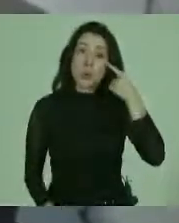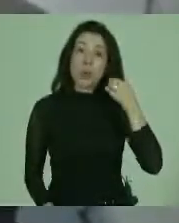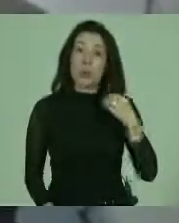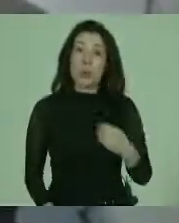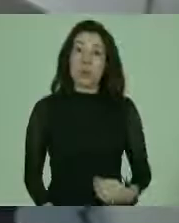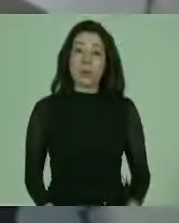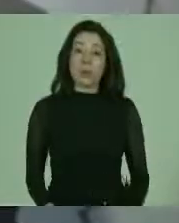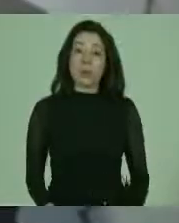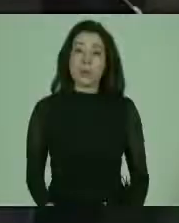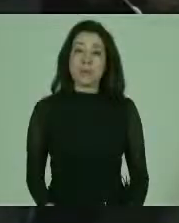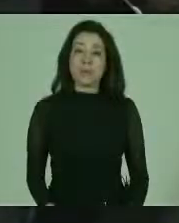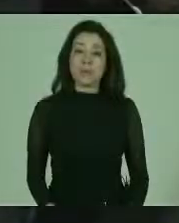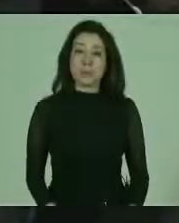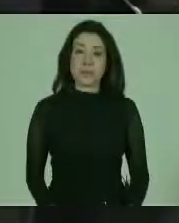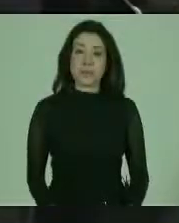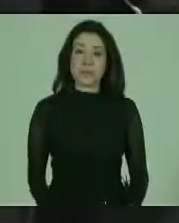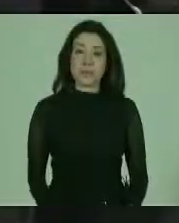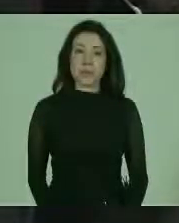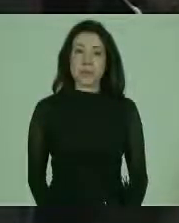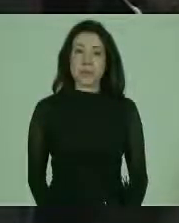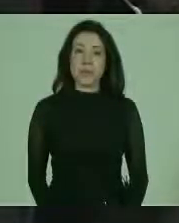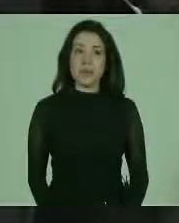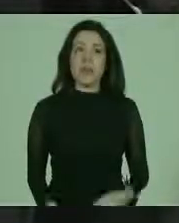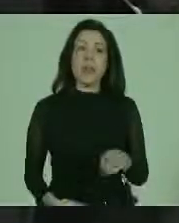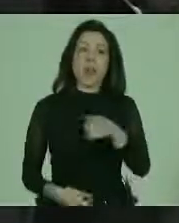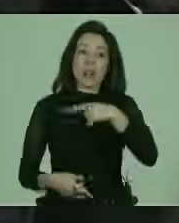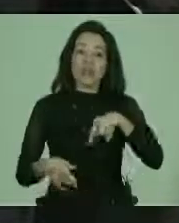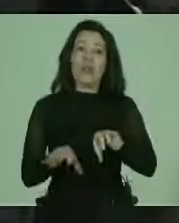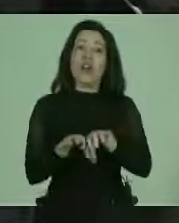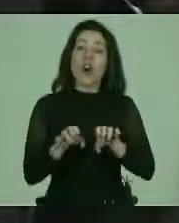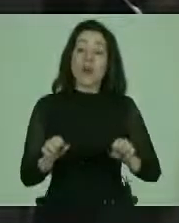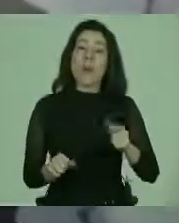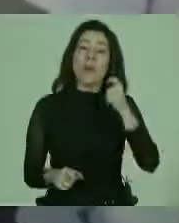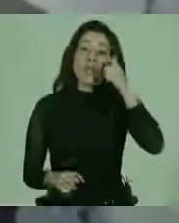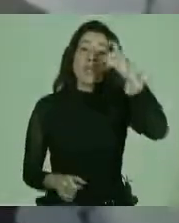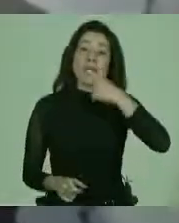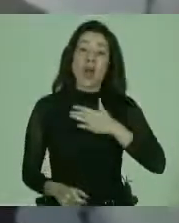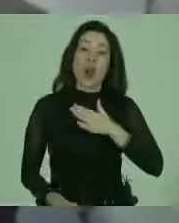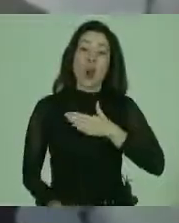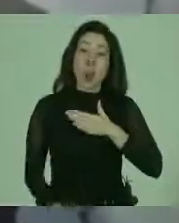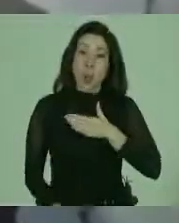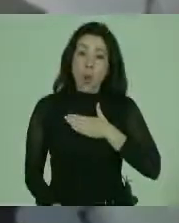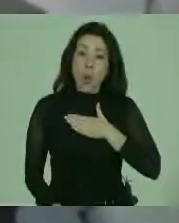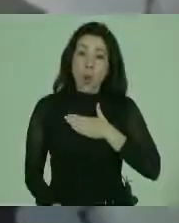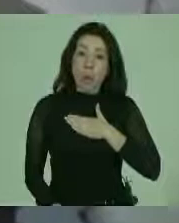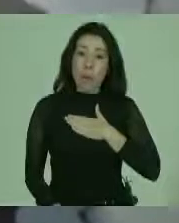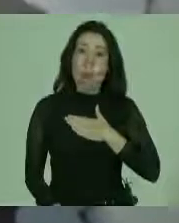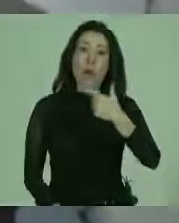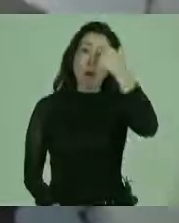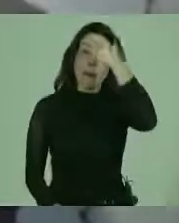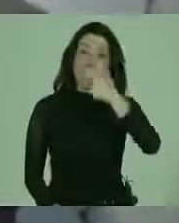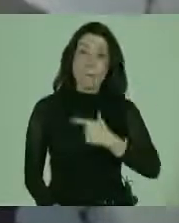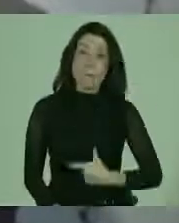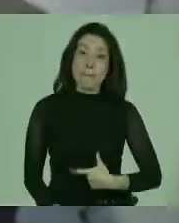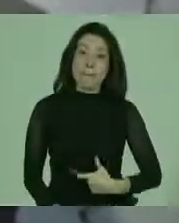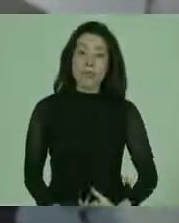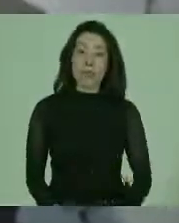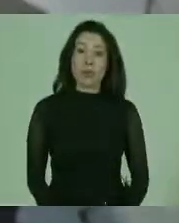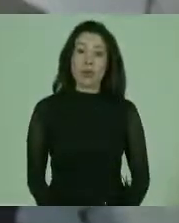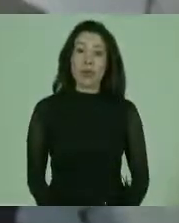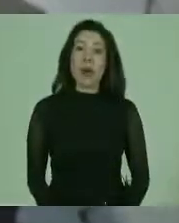es algo que nos compromete como ser humano como como persona